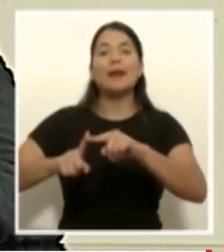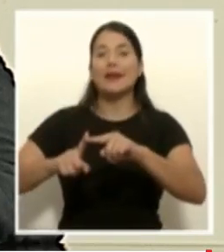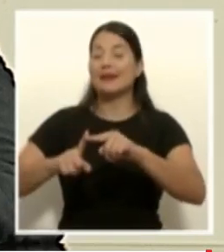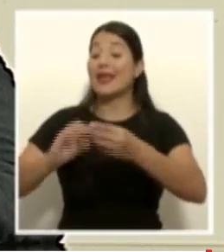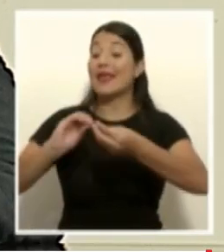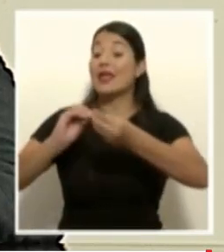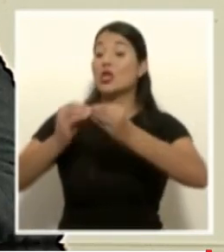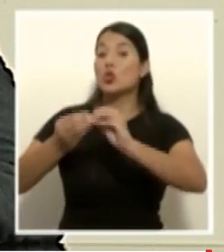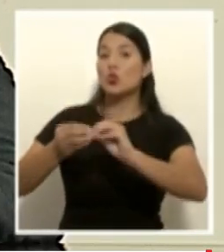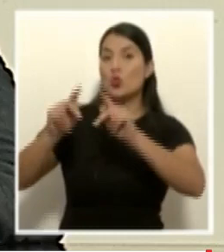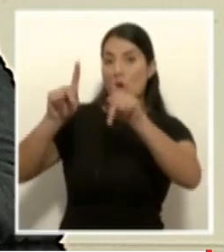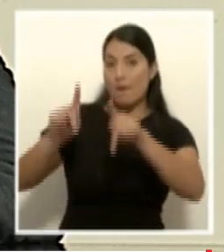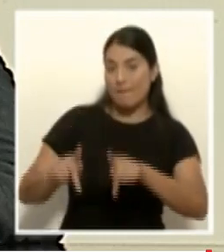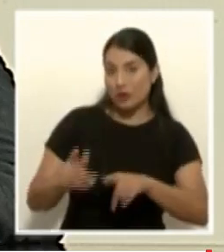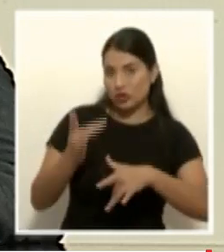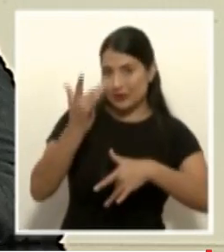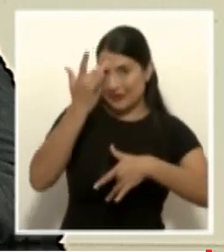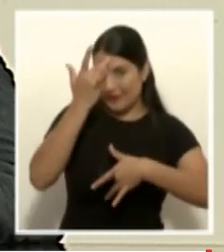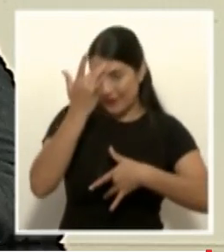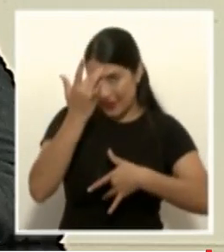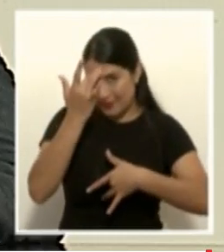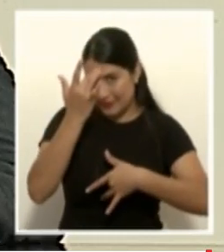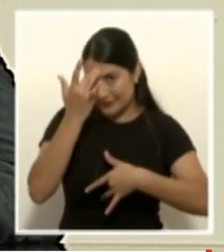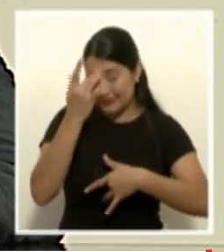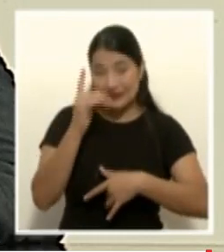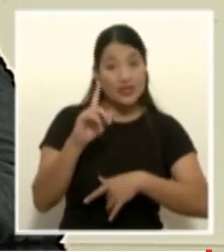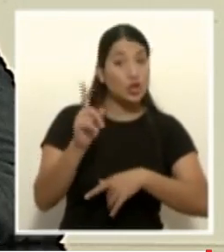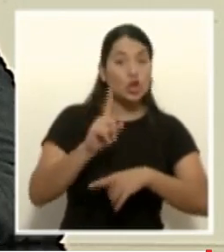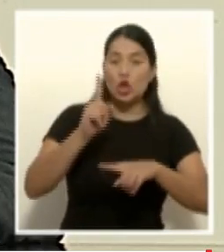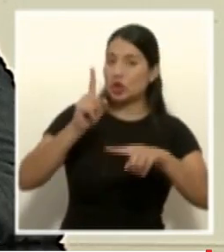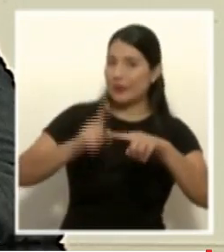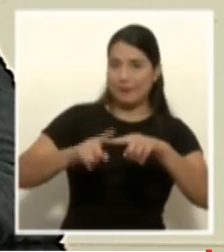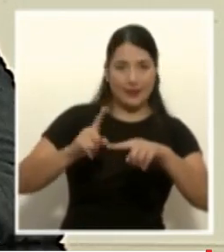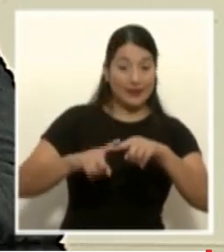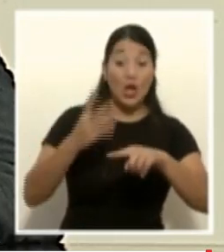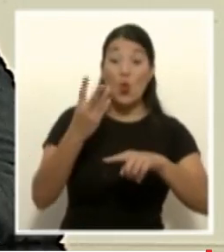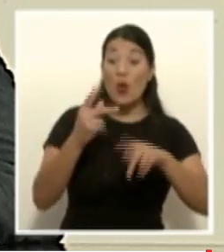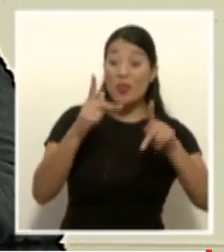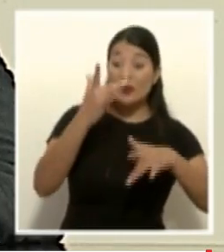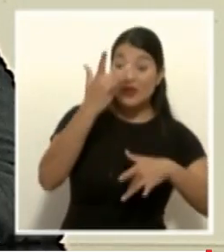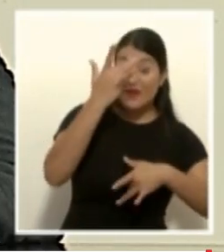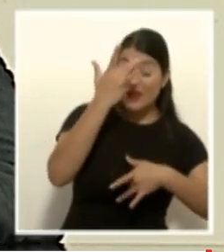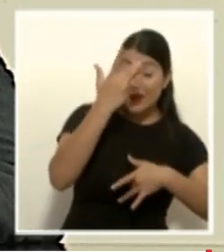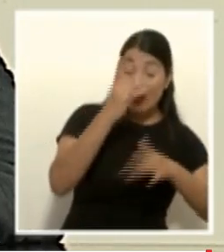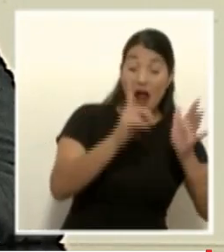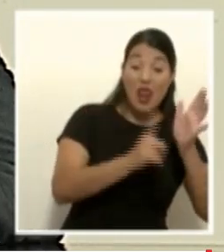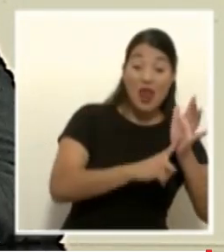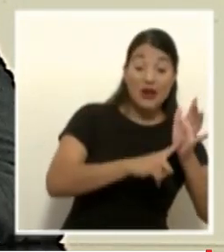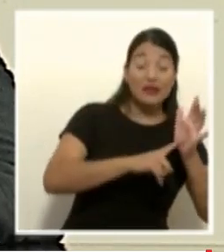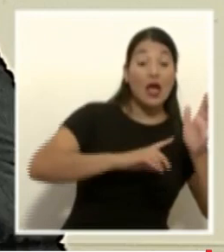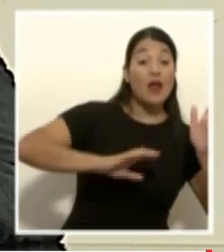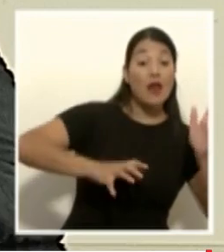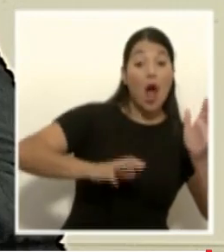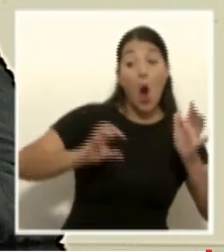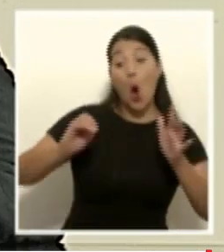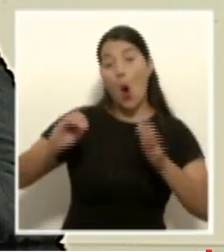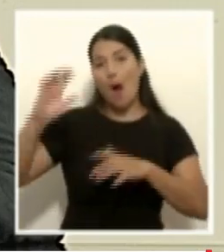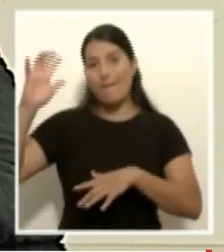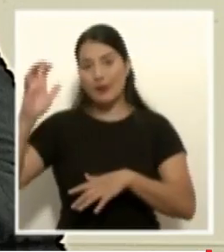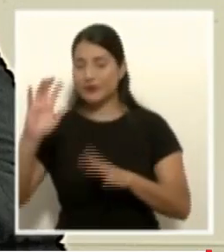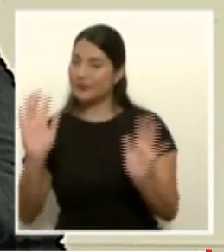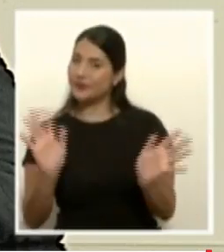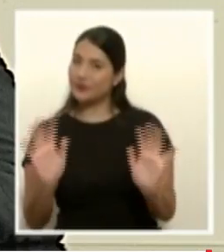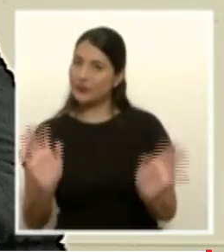lo que rige que un cantón pase de naranja a amarillo. Hay parámetros que se consideran,